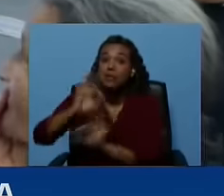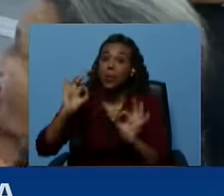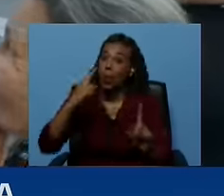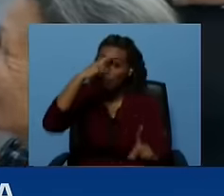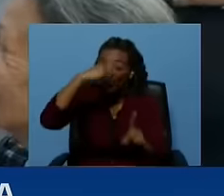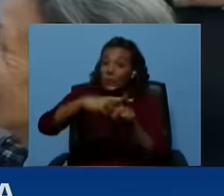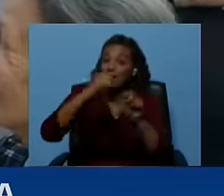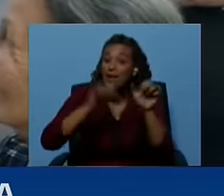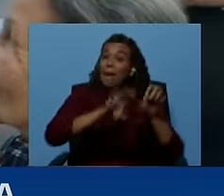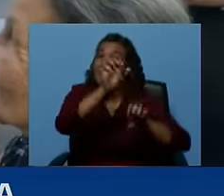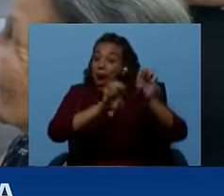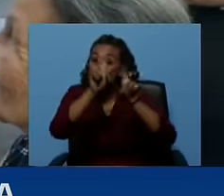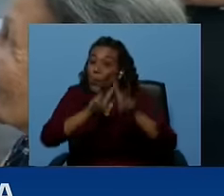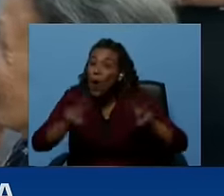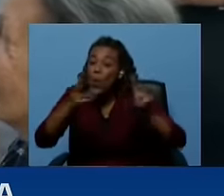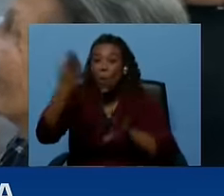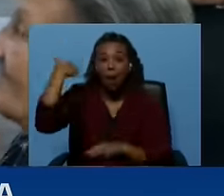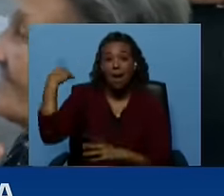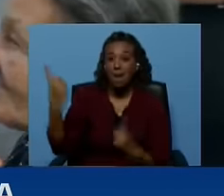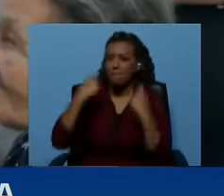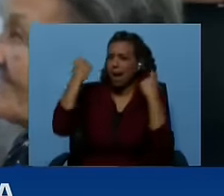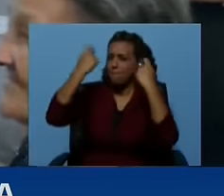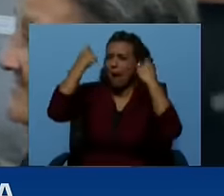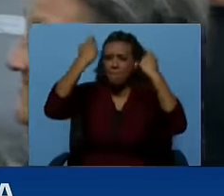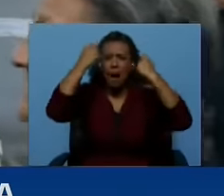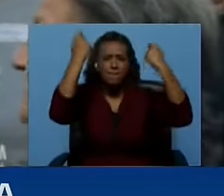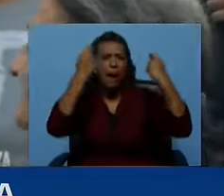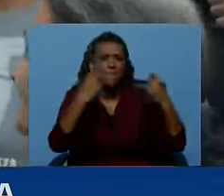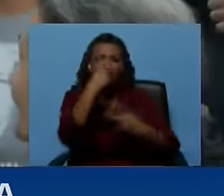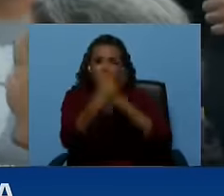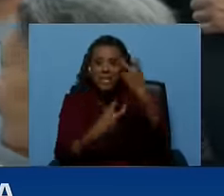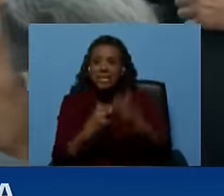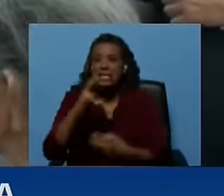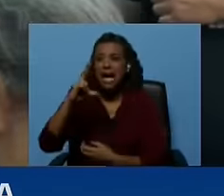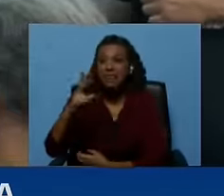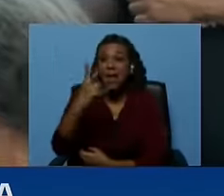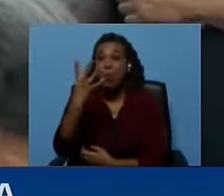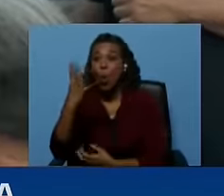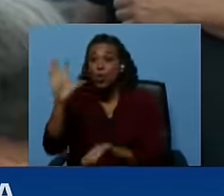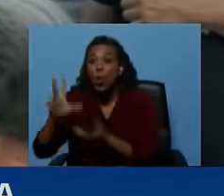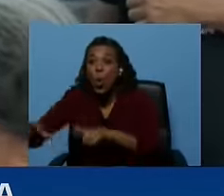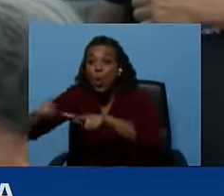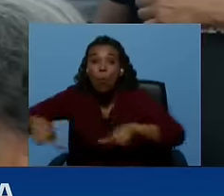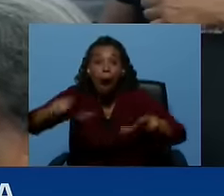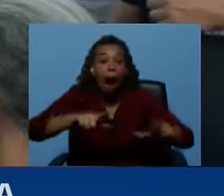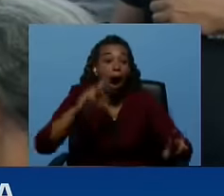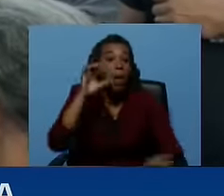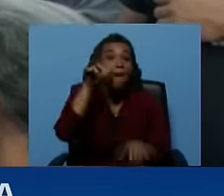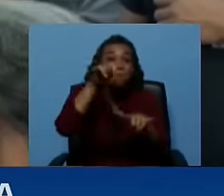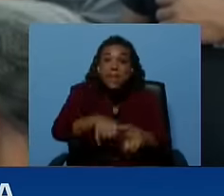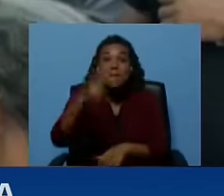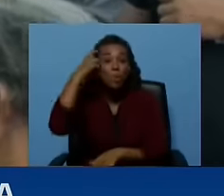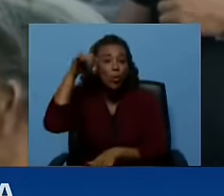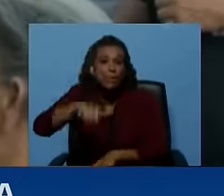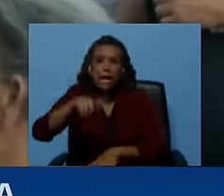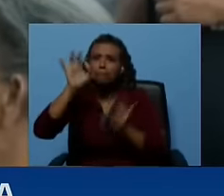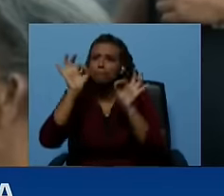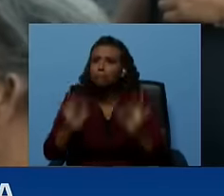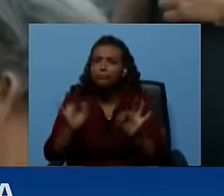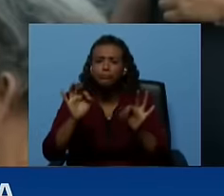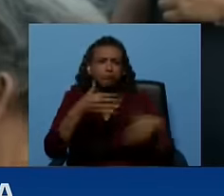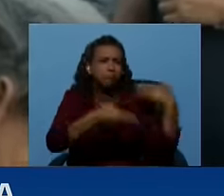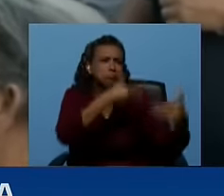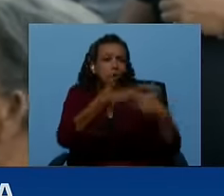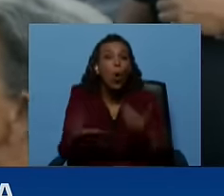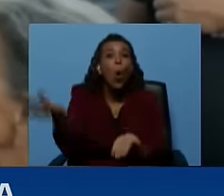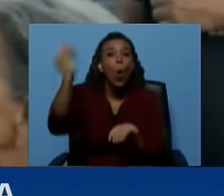positivamente valorado durante el periodo de la campaña en el que el presidente visitaba tres cuatro lugares en un solo día y que afortunadamente estamos viendo que